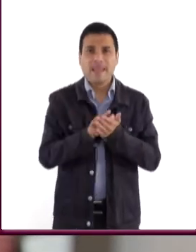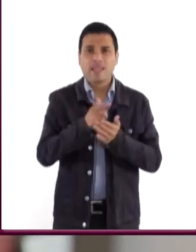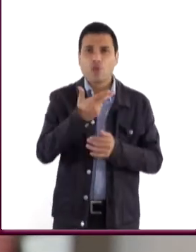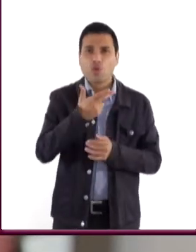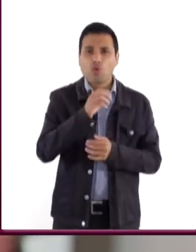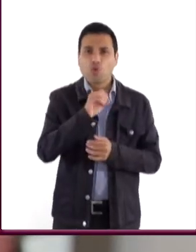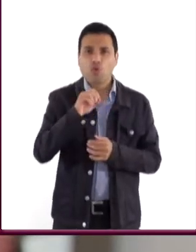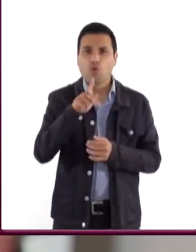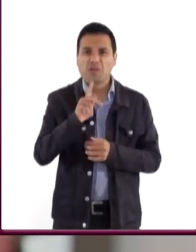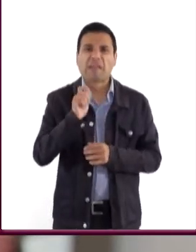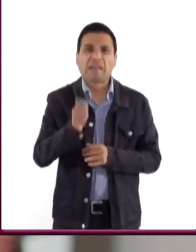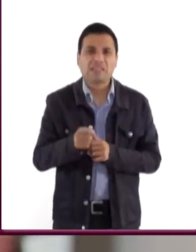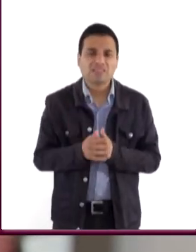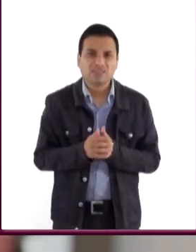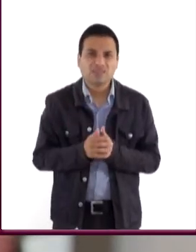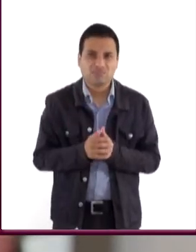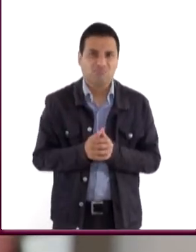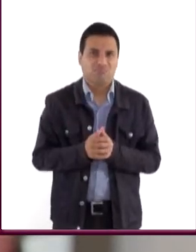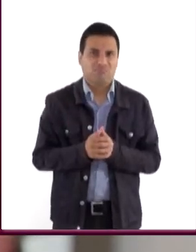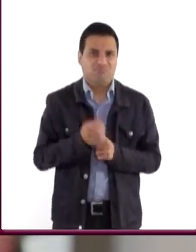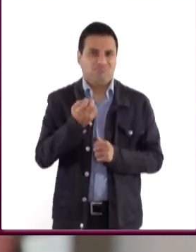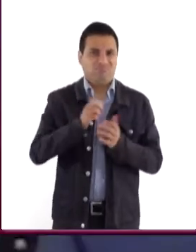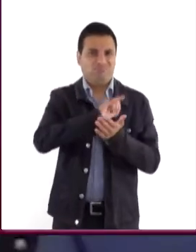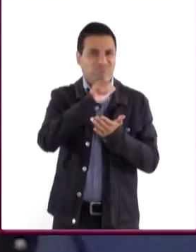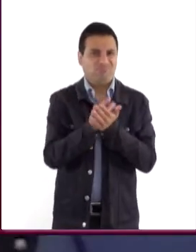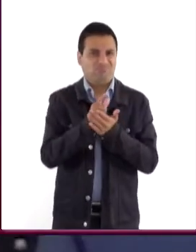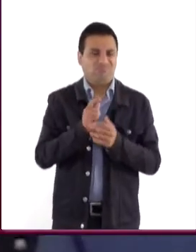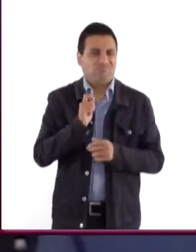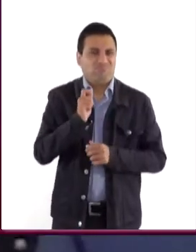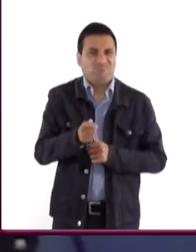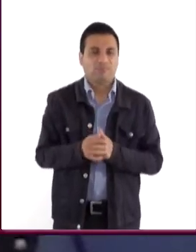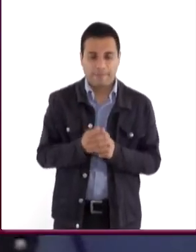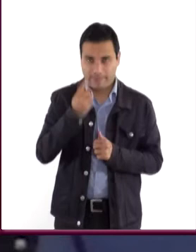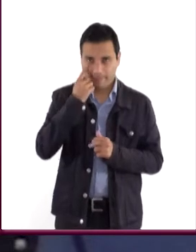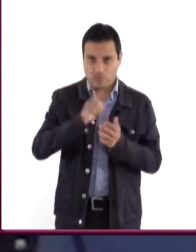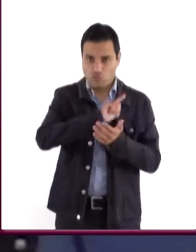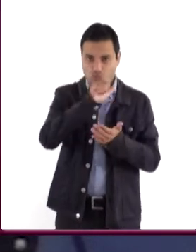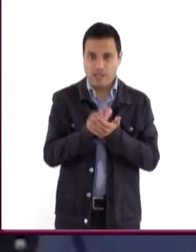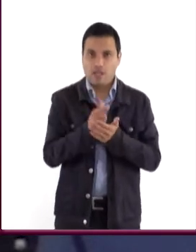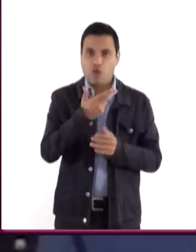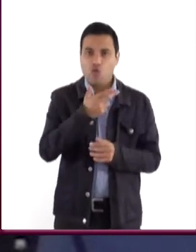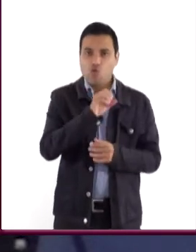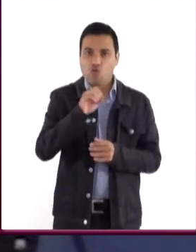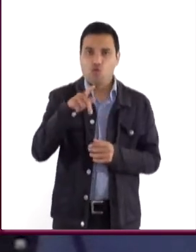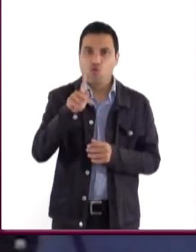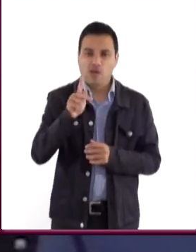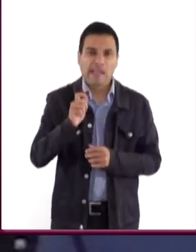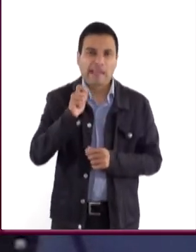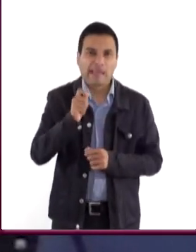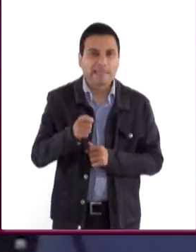Hooke y por qué se le considera una ley. Bueno, la ley de Hooke es